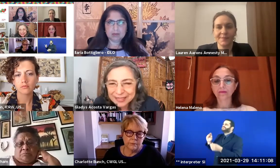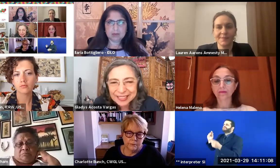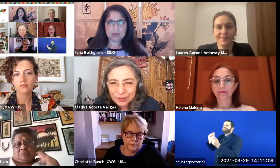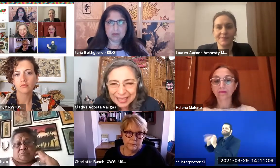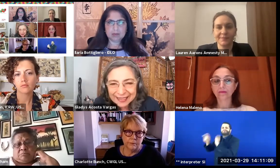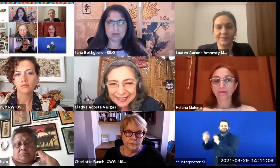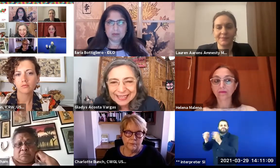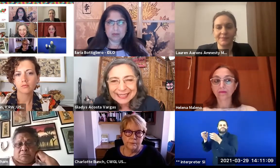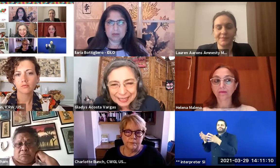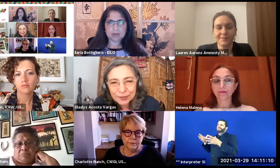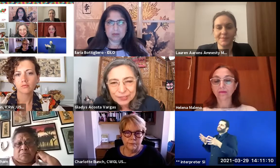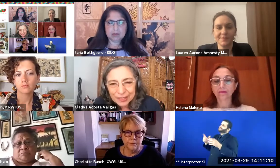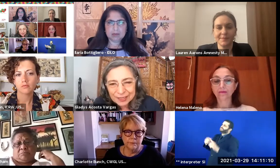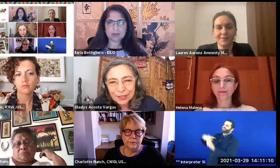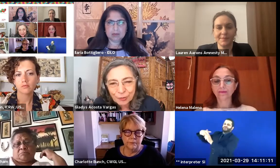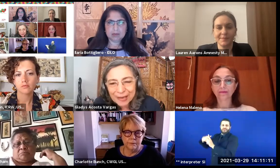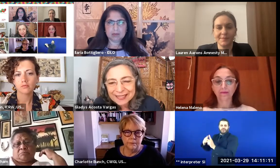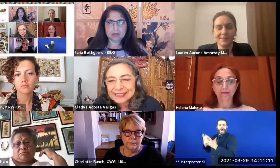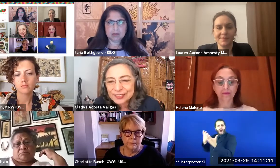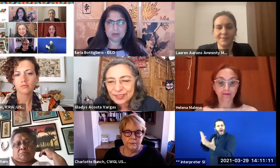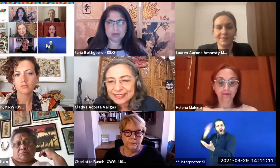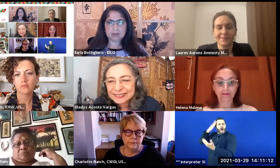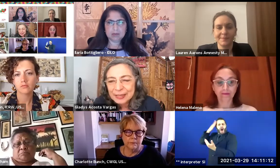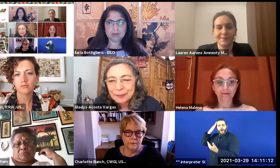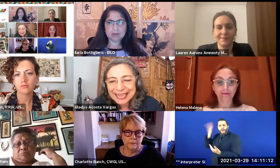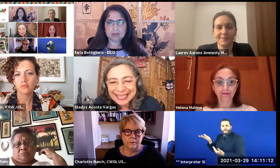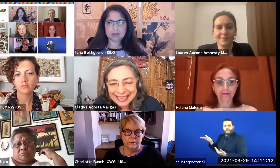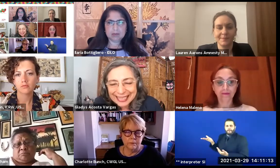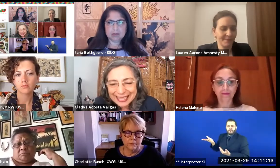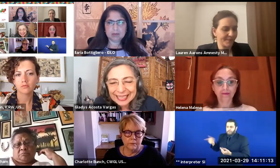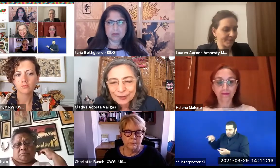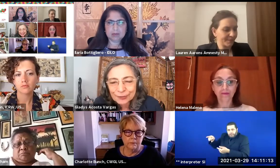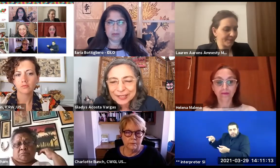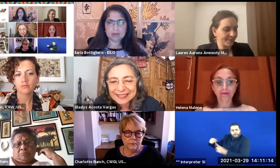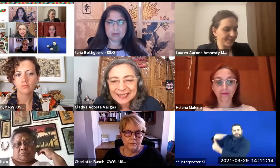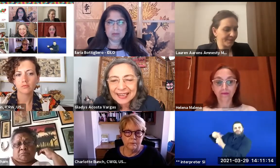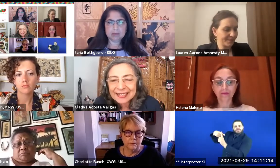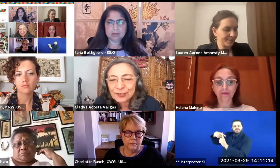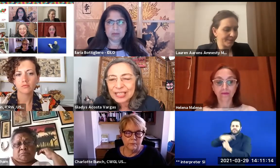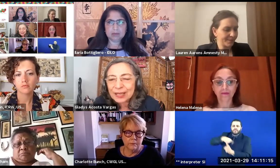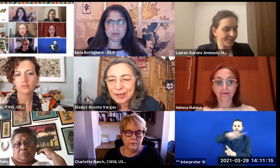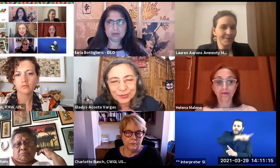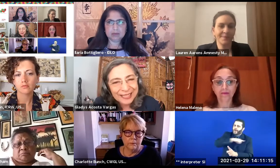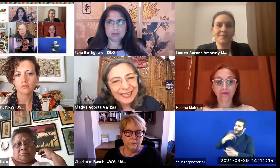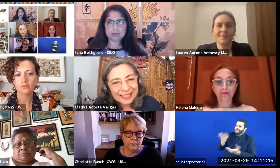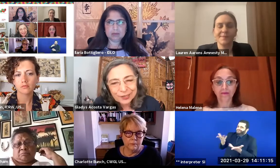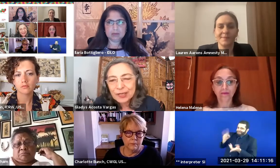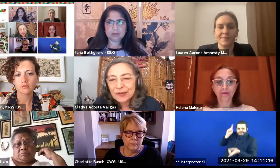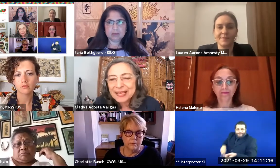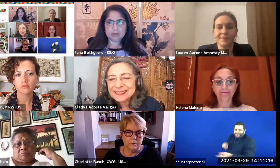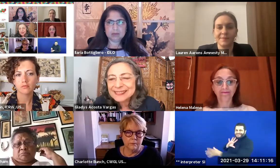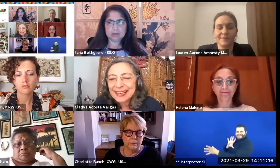sobrevivencia particular, estamos hablando de tomar decisiones para que ellas nos orienten en esto que llamamos